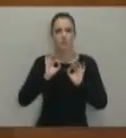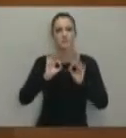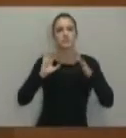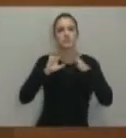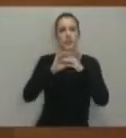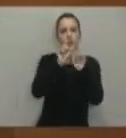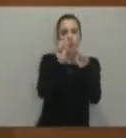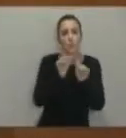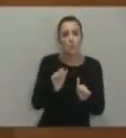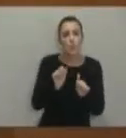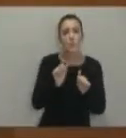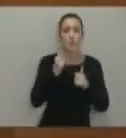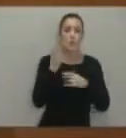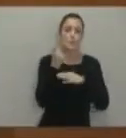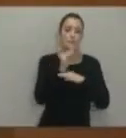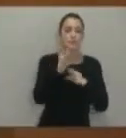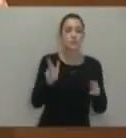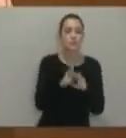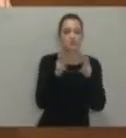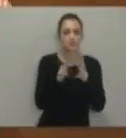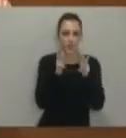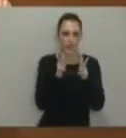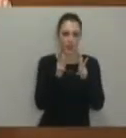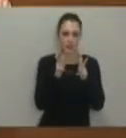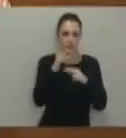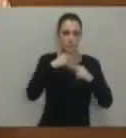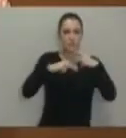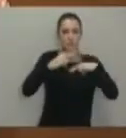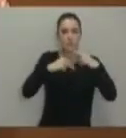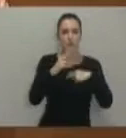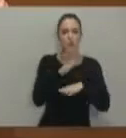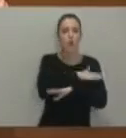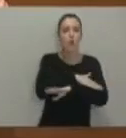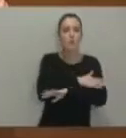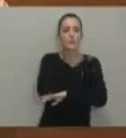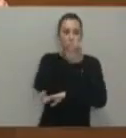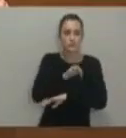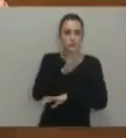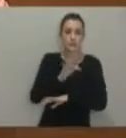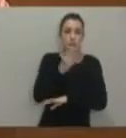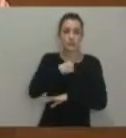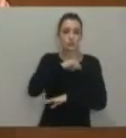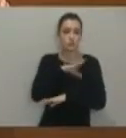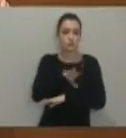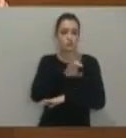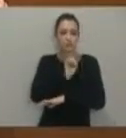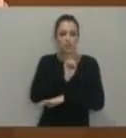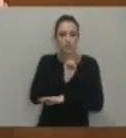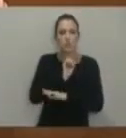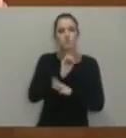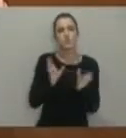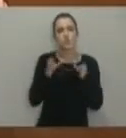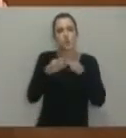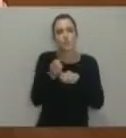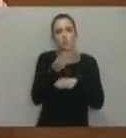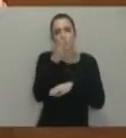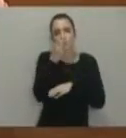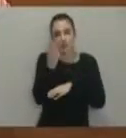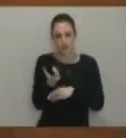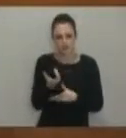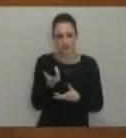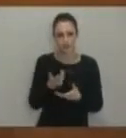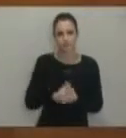los servicios sociales que ha querido construir este Gobierno y con ello entendemos el Partido Socialista Obrero